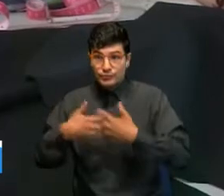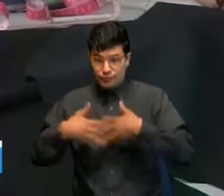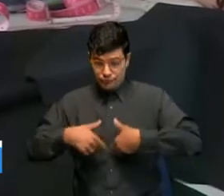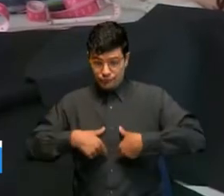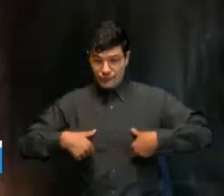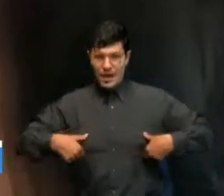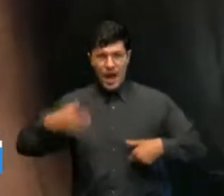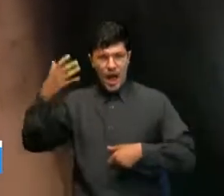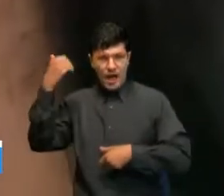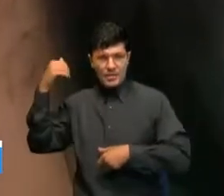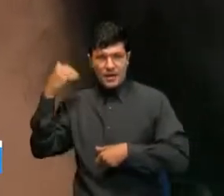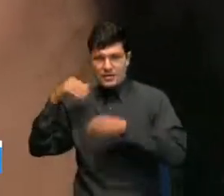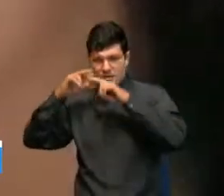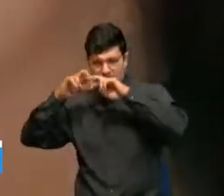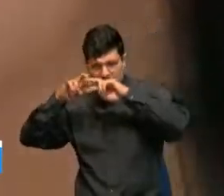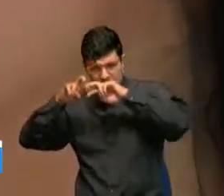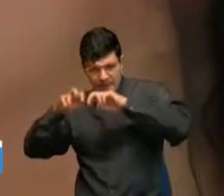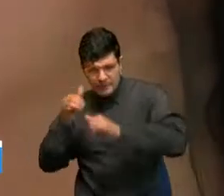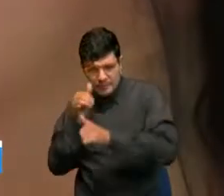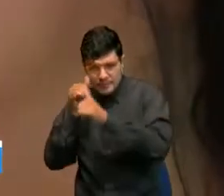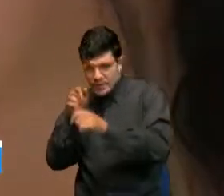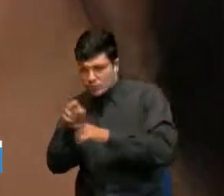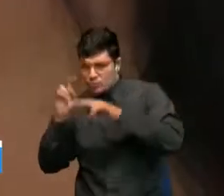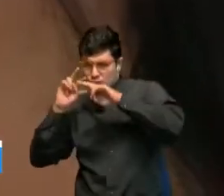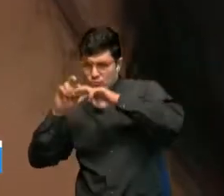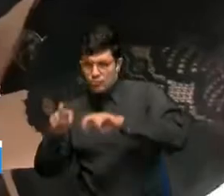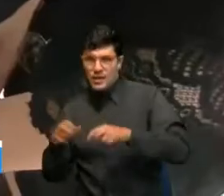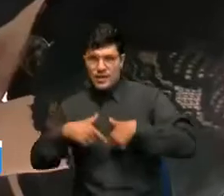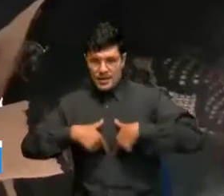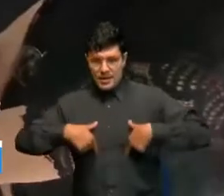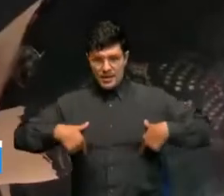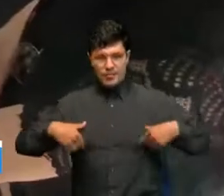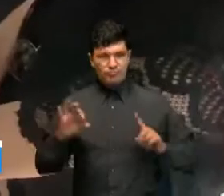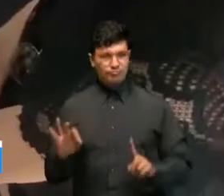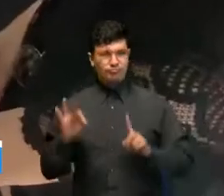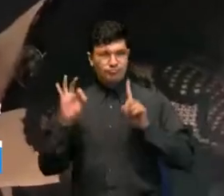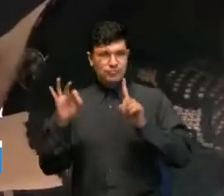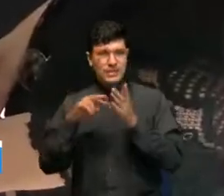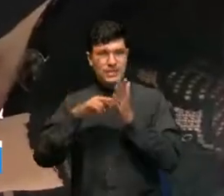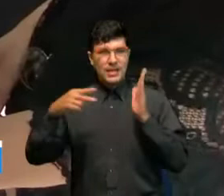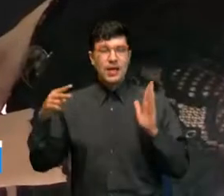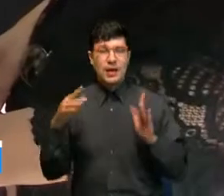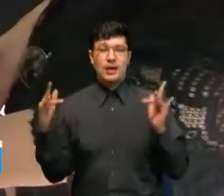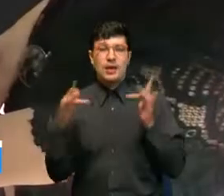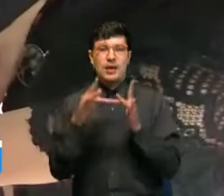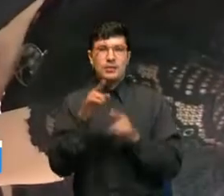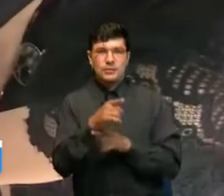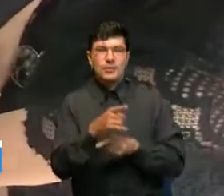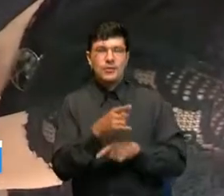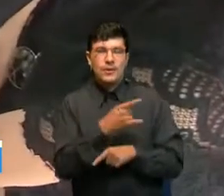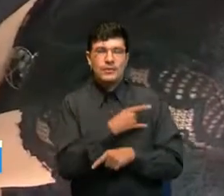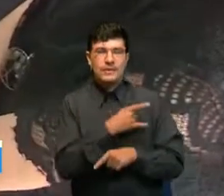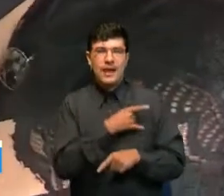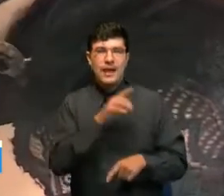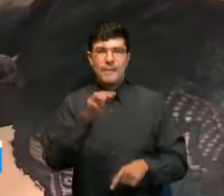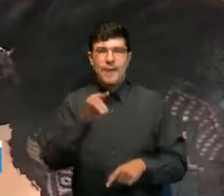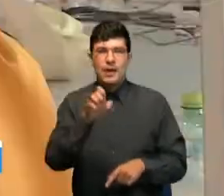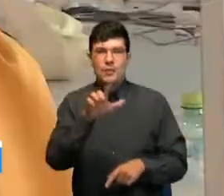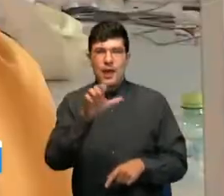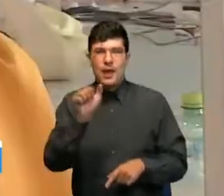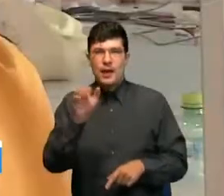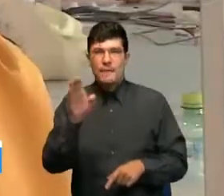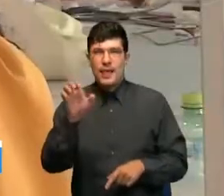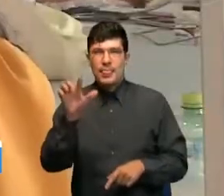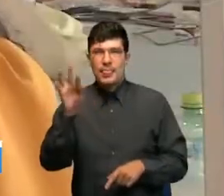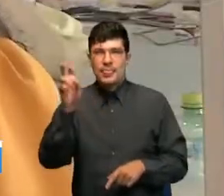de la investigación en el eje de prendas funcionales adelantada en la Universidad Manuela Beltrán de Bucaramanga. Dentro del